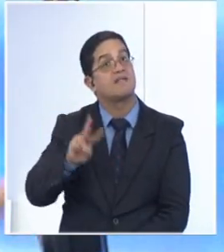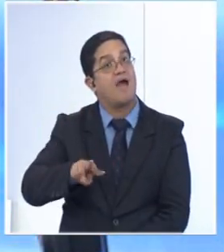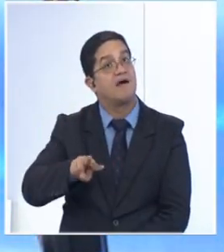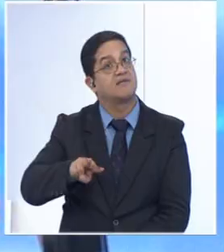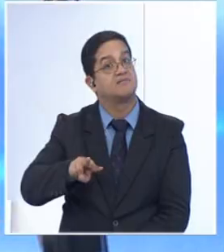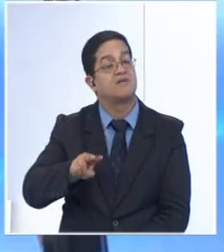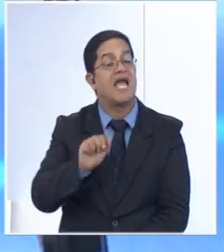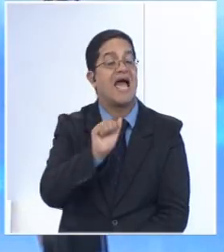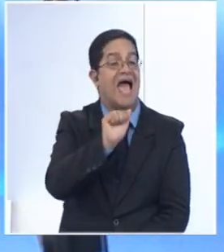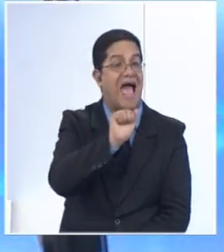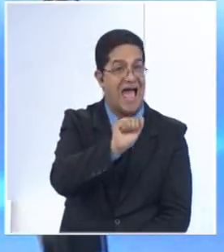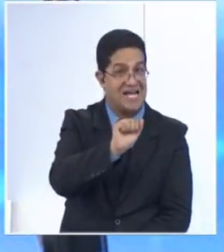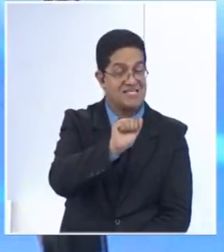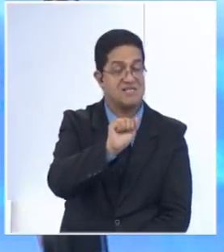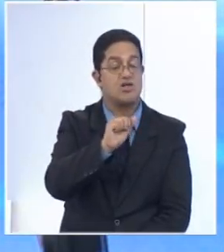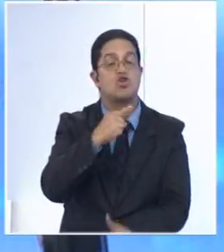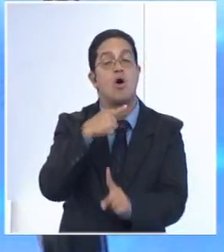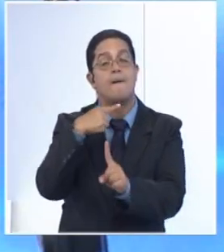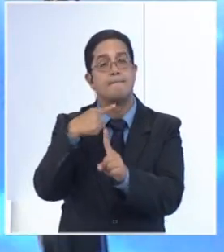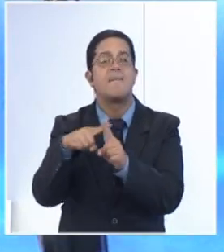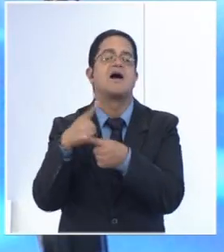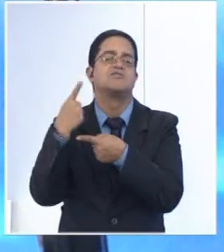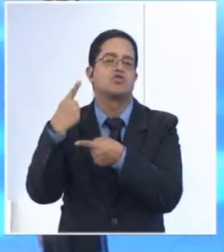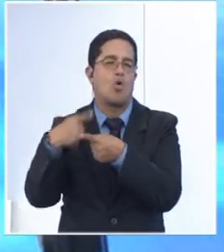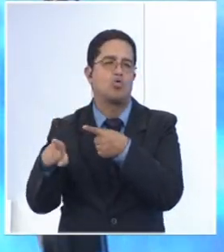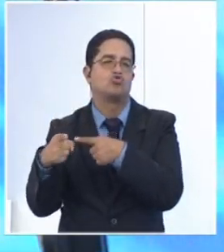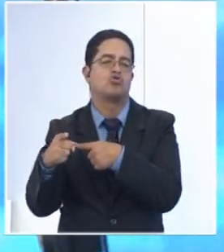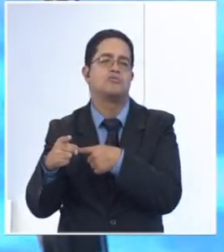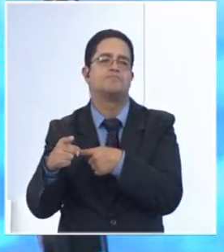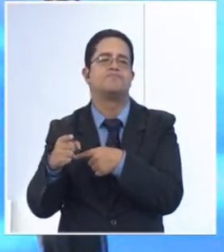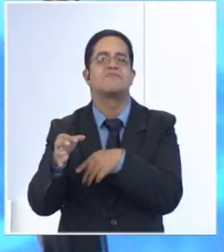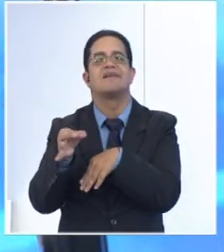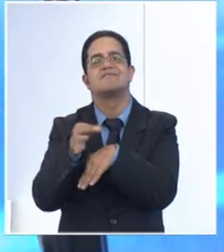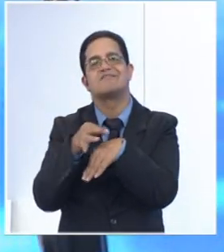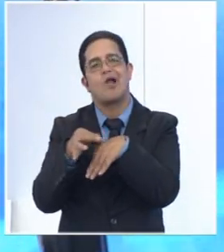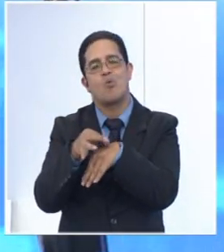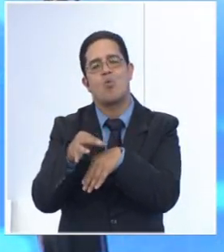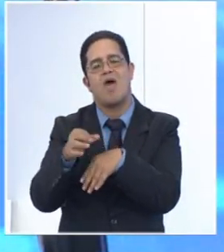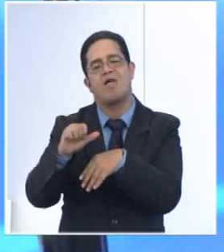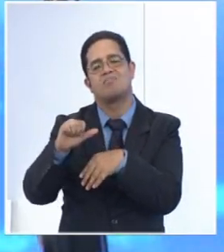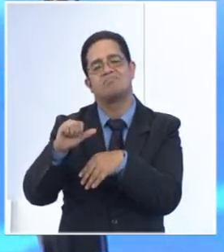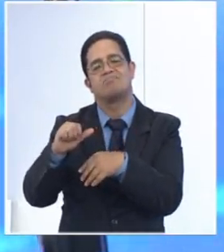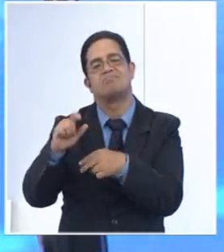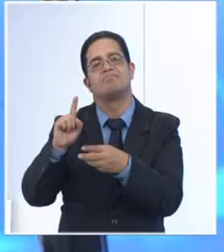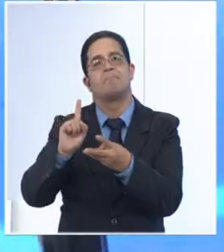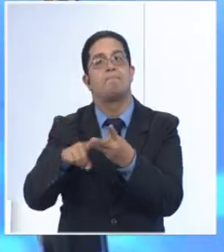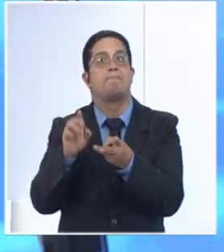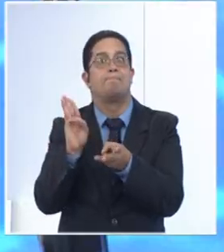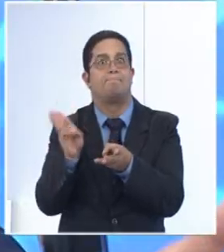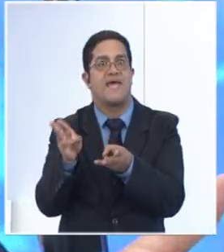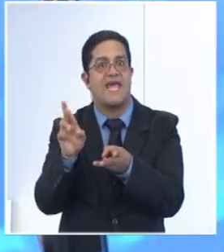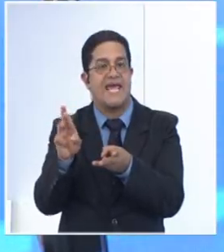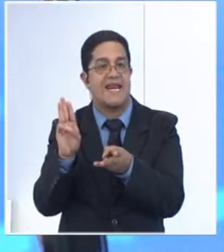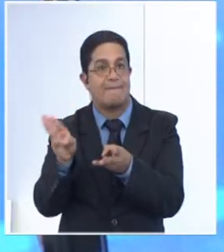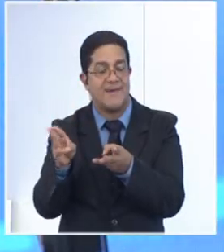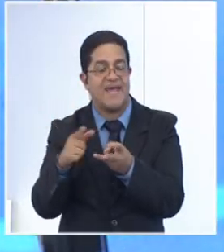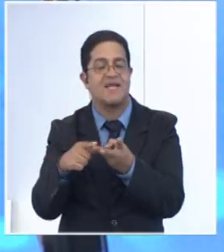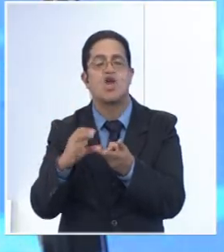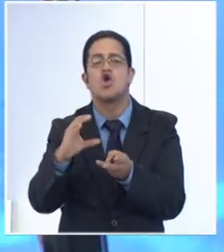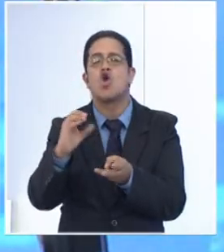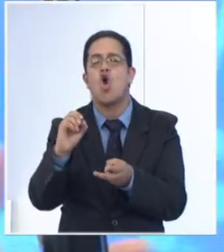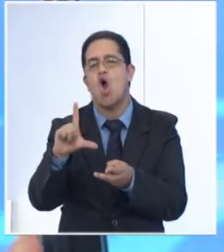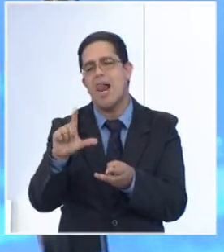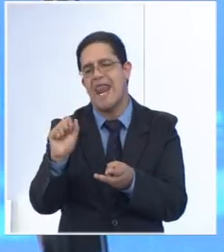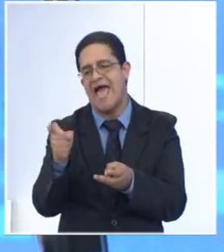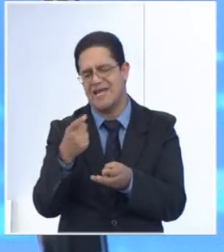ácido hialurónico con algún factor ortobiológico, células mesenquimales de la grasa, plasma rico en factores de crecimiento, colágeno ionizado inclusive, o